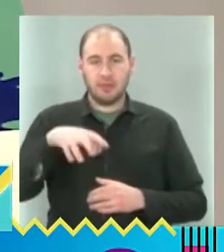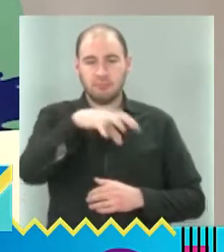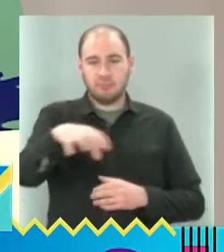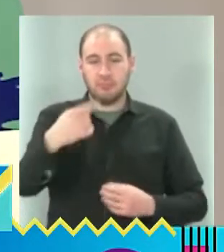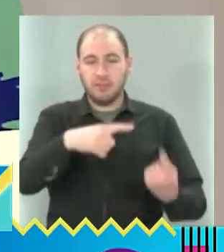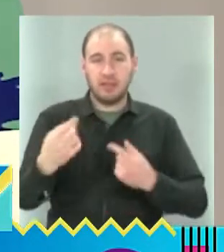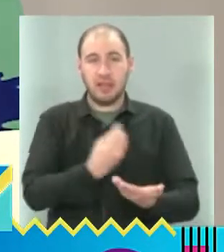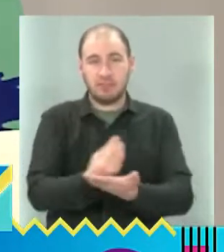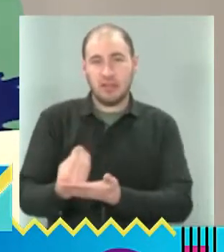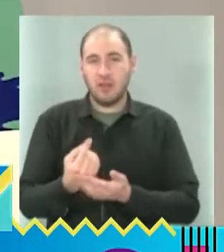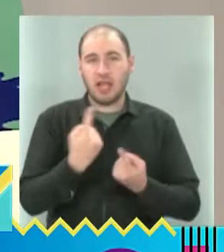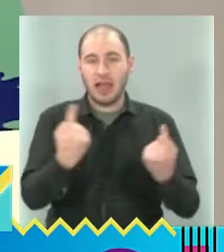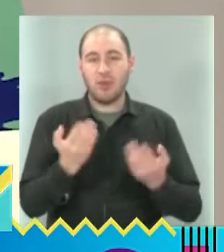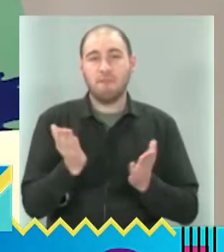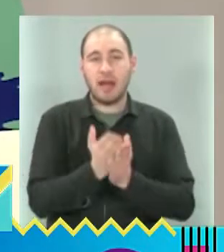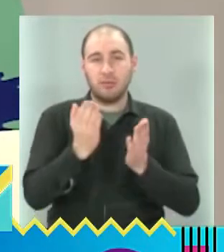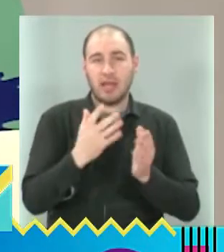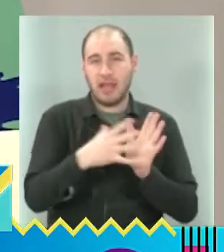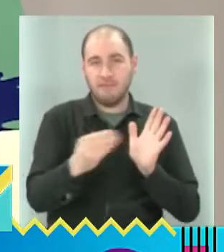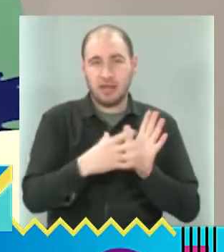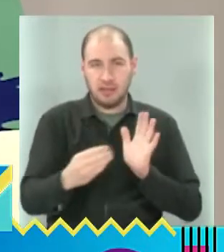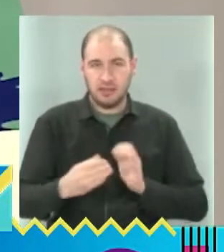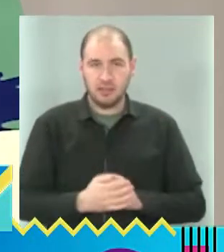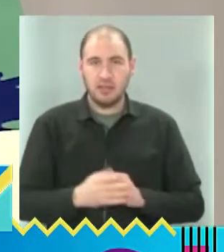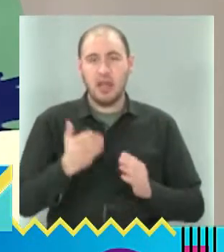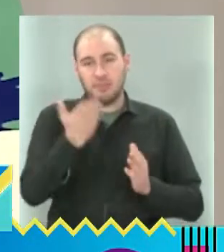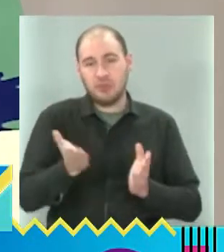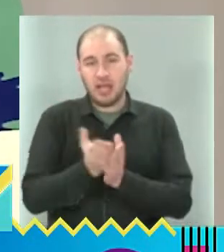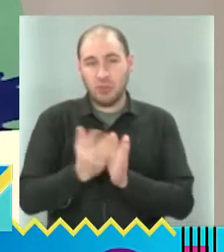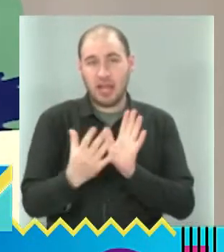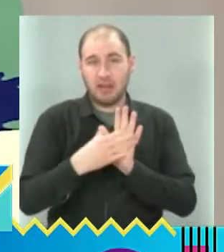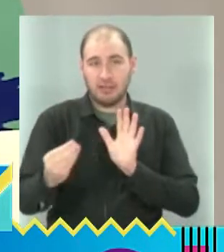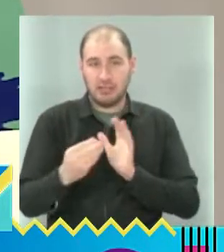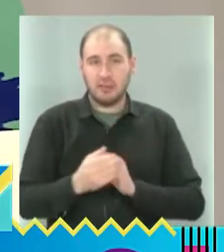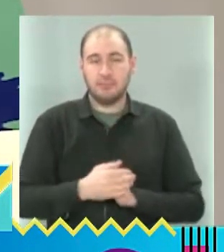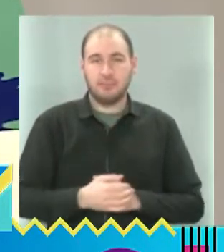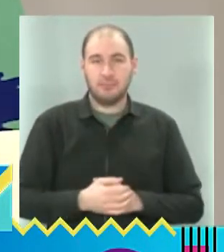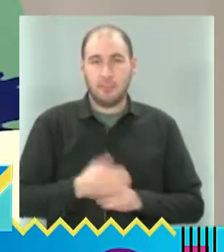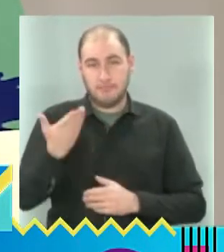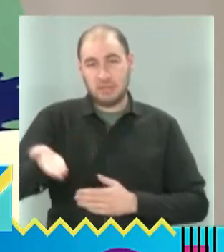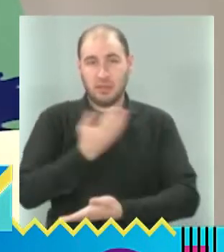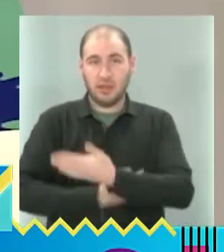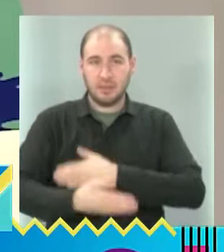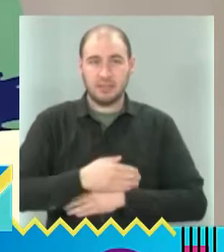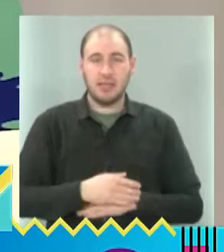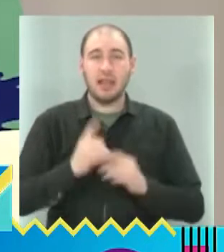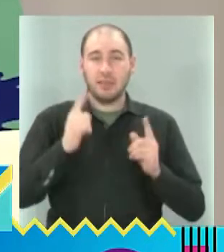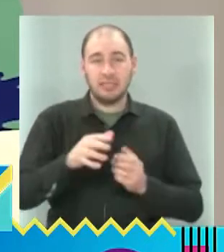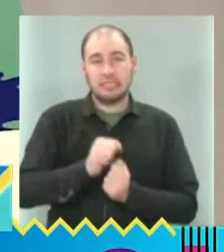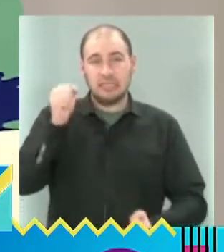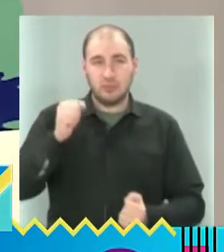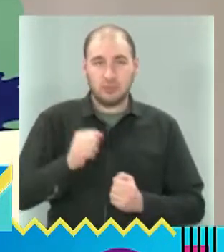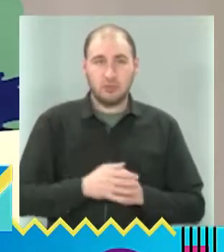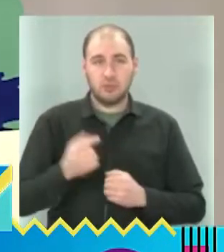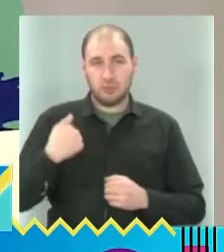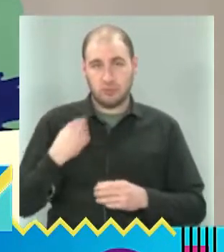espacios representados, cada una de las facultades con sus referentes, los estudiantes que tienen referentes con discapacidad y los egresados, de los